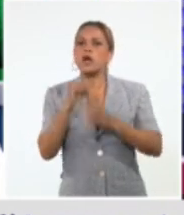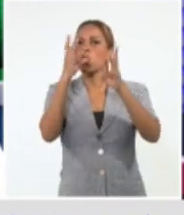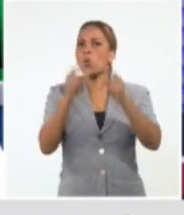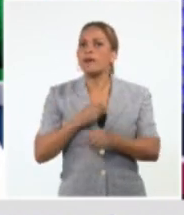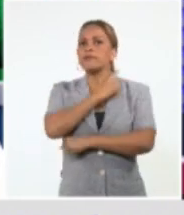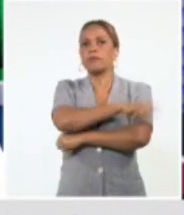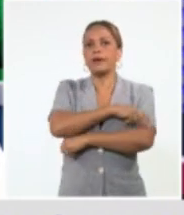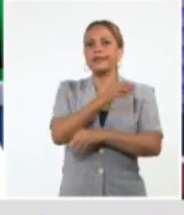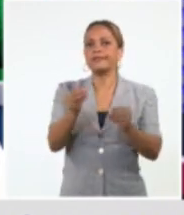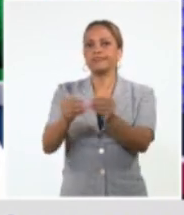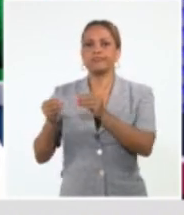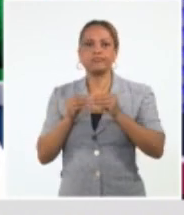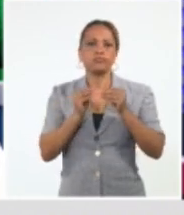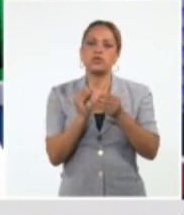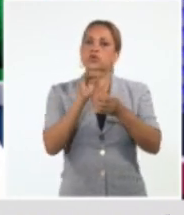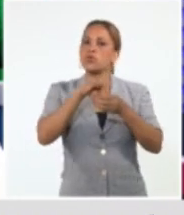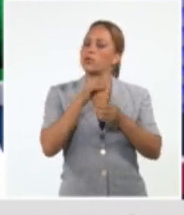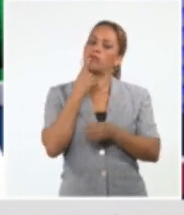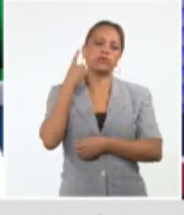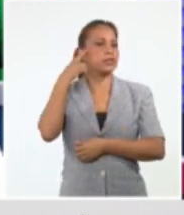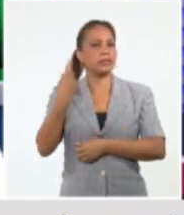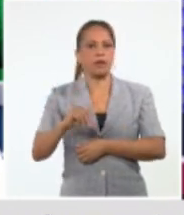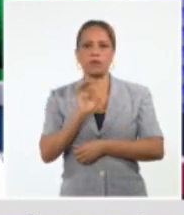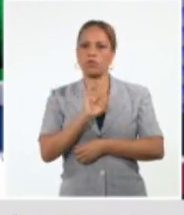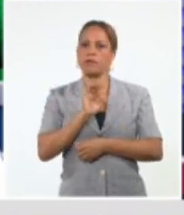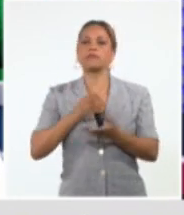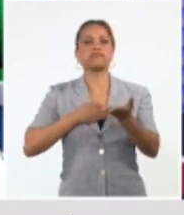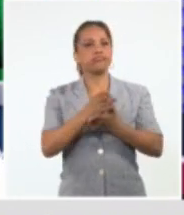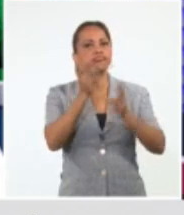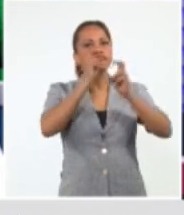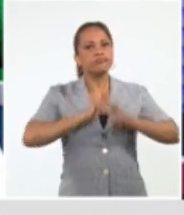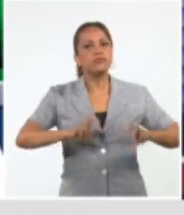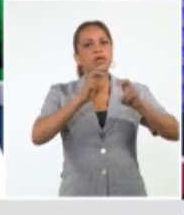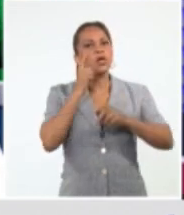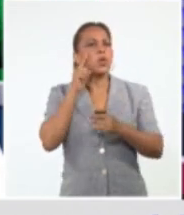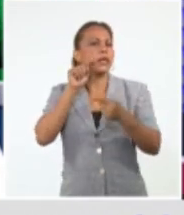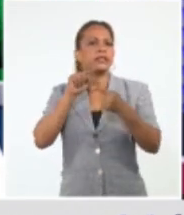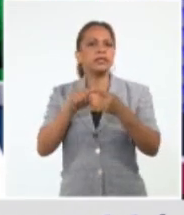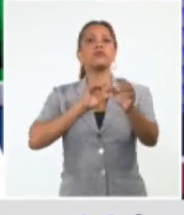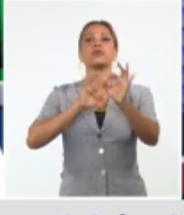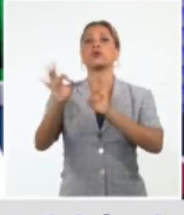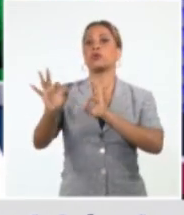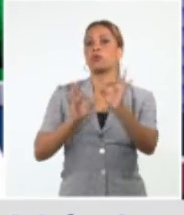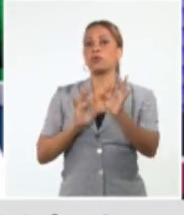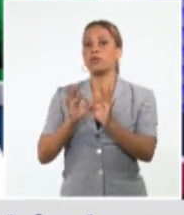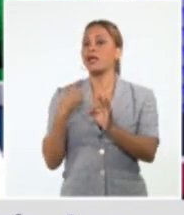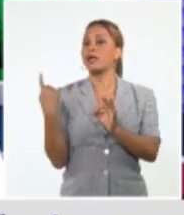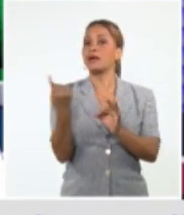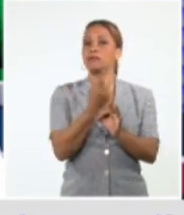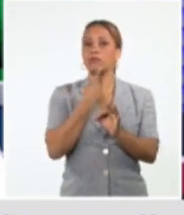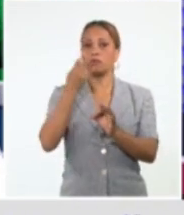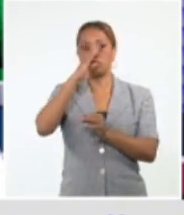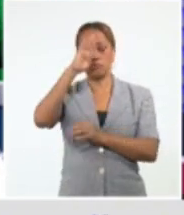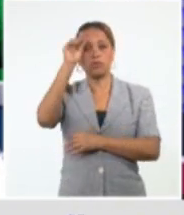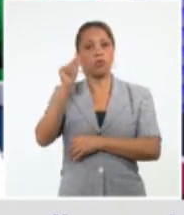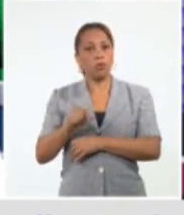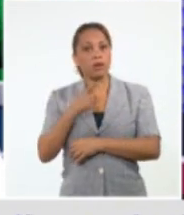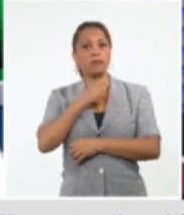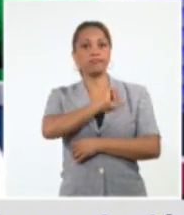pudieran incluir, con el objetivo de seguir preservando los logros que ha alcanzado nuestro